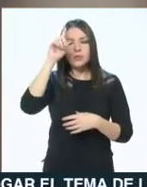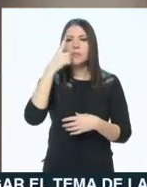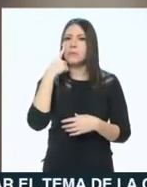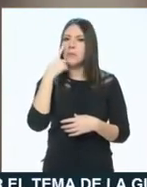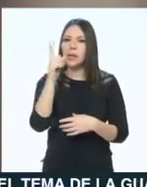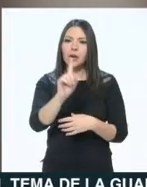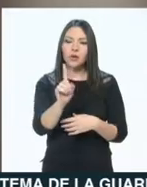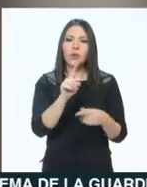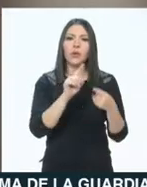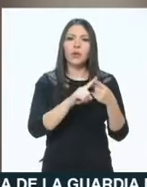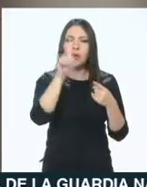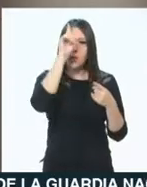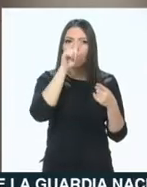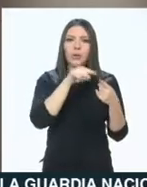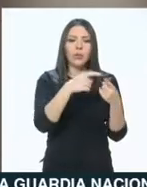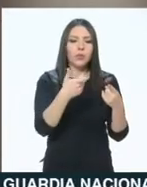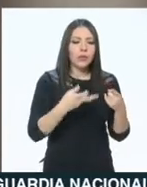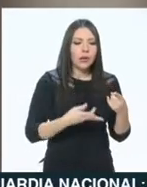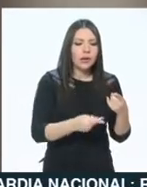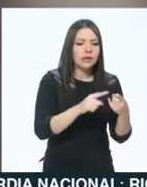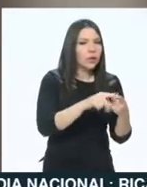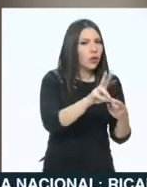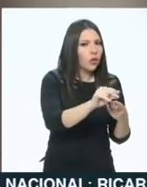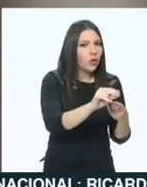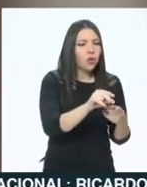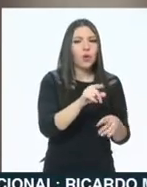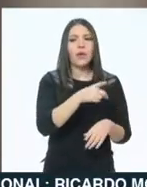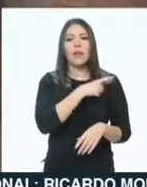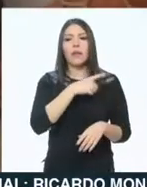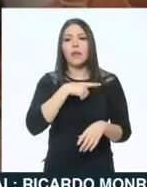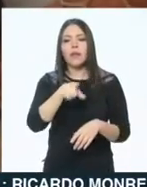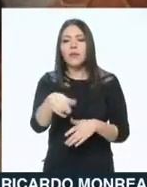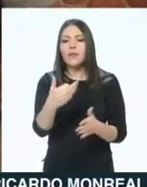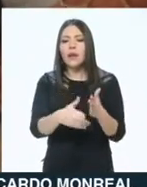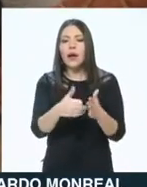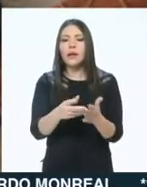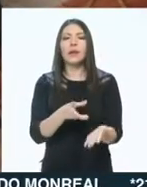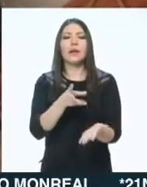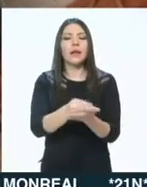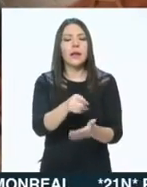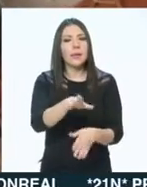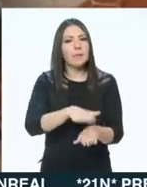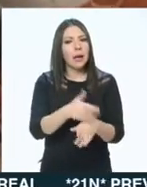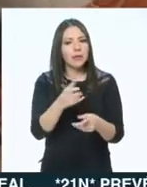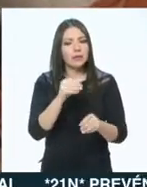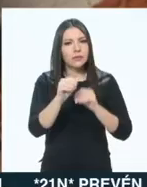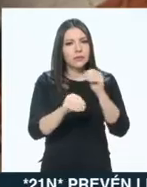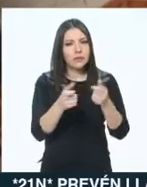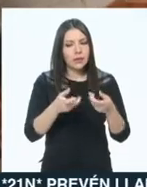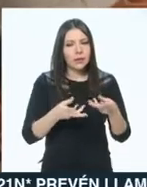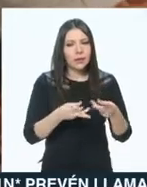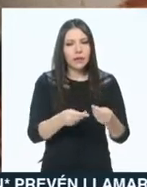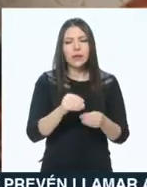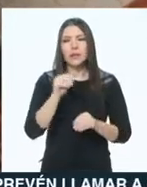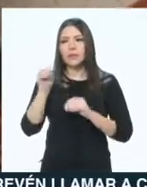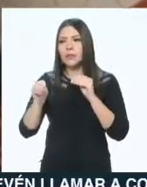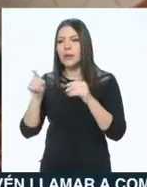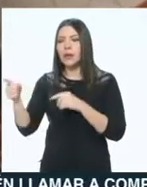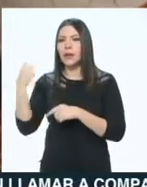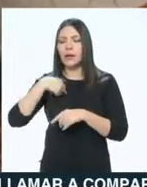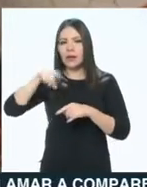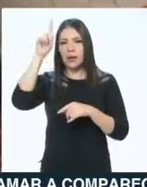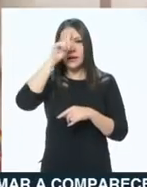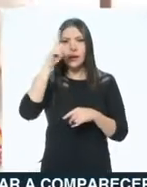gastando mucho en esto, no es necesario, ¿no? O deberían de gastar más en esto. Empezamos a poner metas financieras que